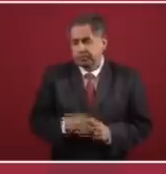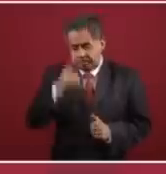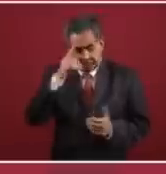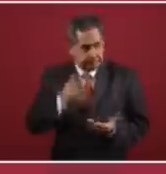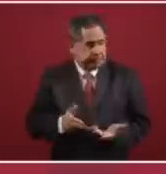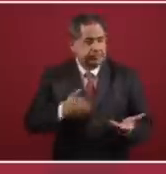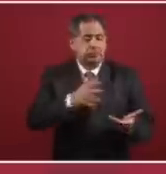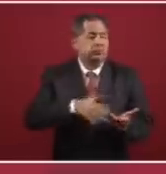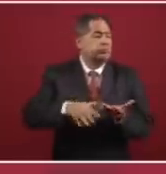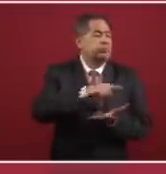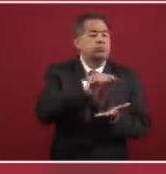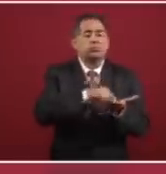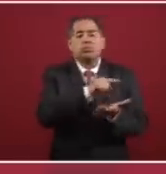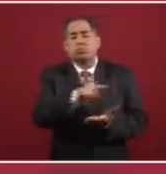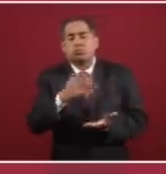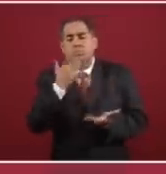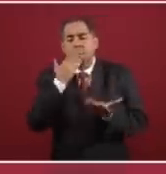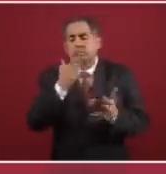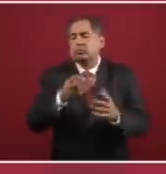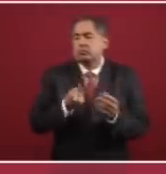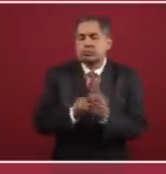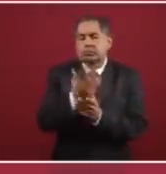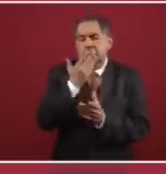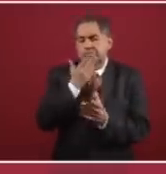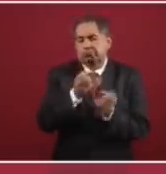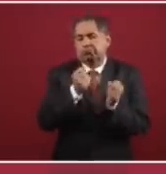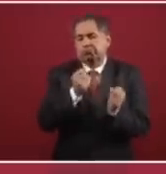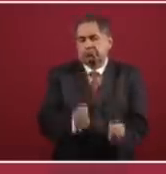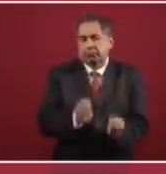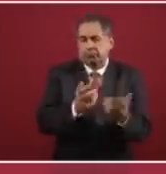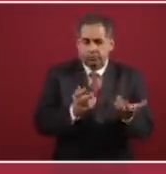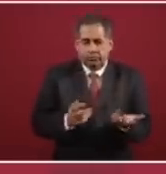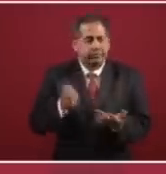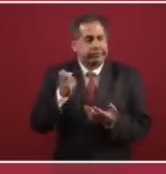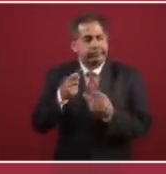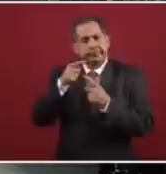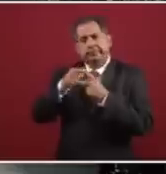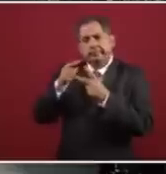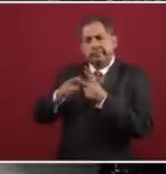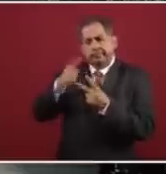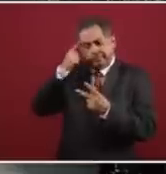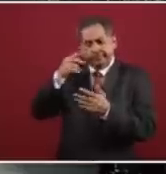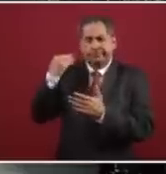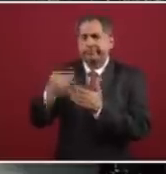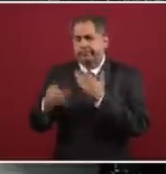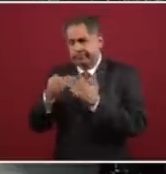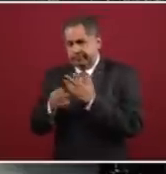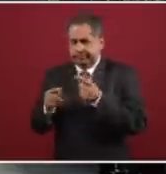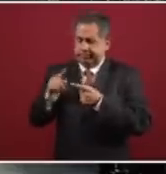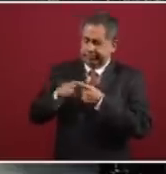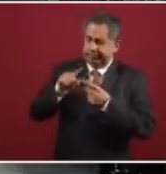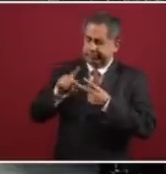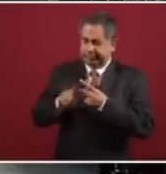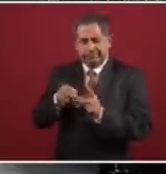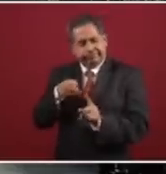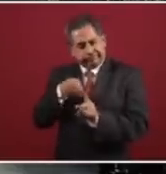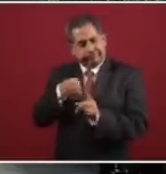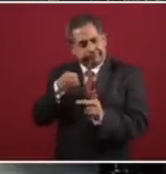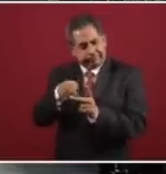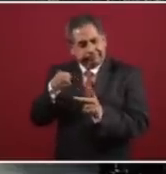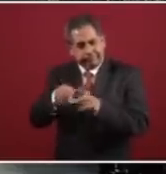ofrecer buenos resultados. Son como nuestras asignaturas pendientes y